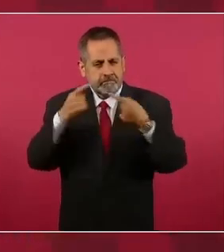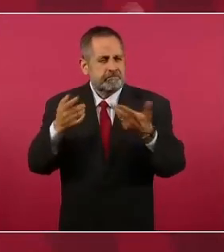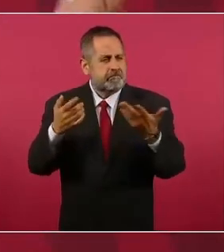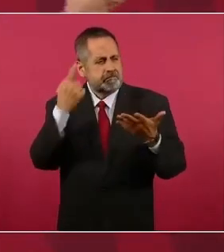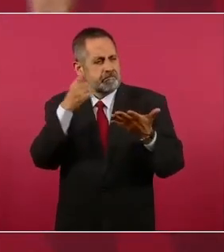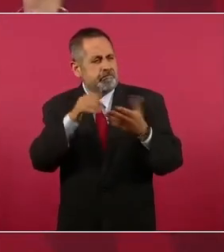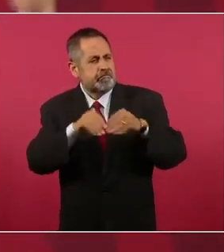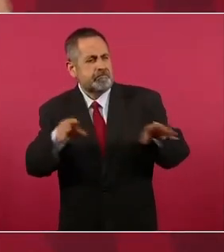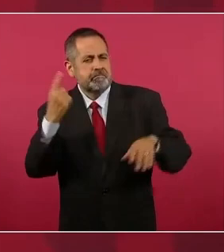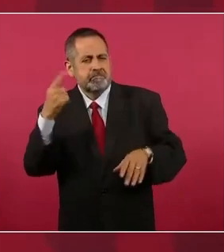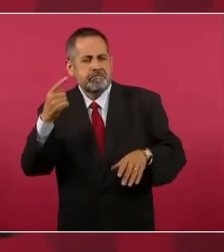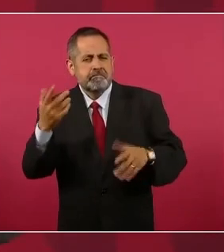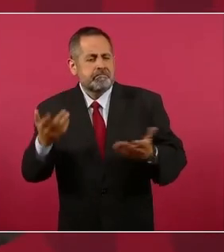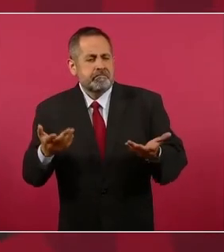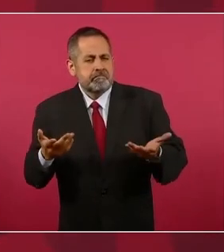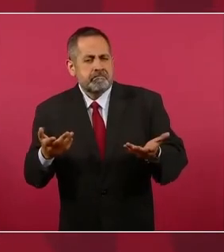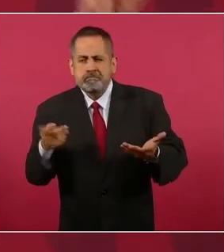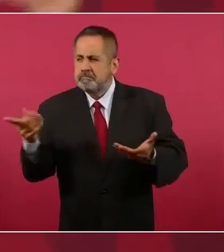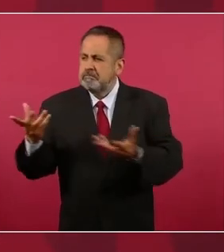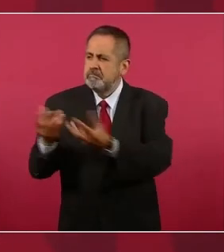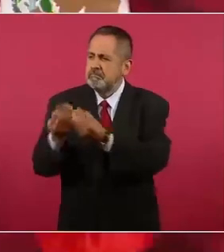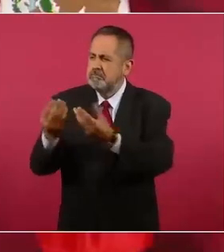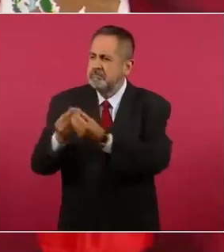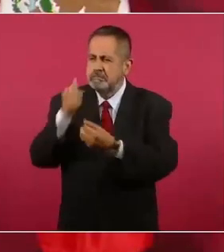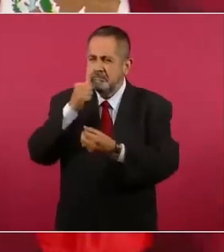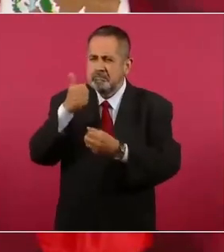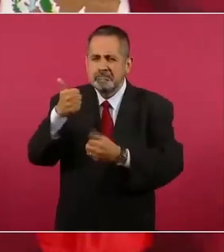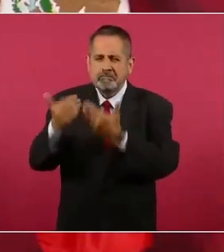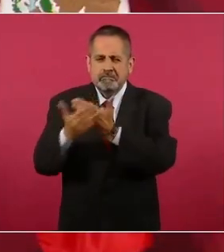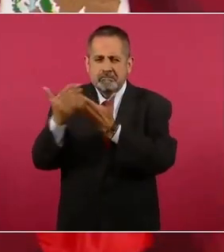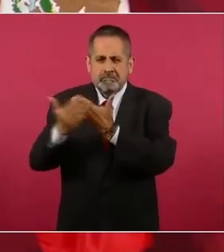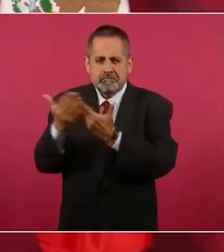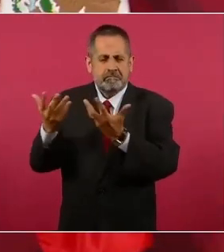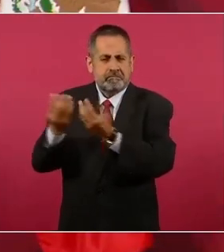para qué nos reunimos a las 6 de la mañana